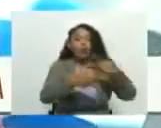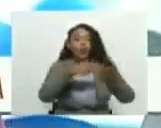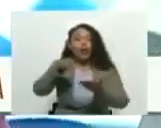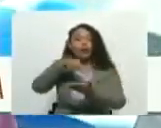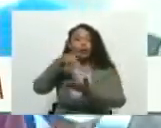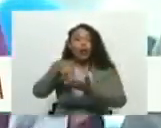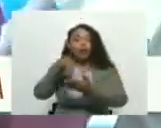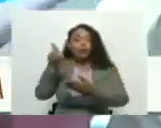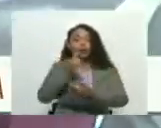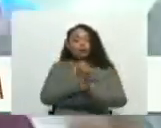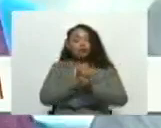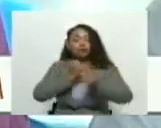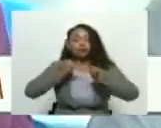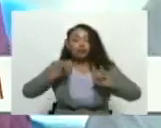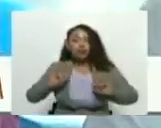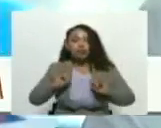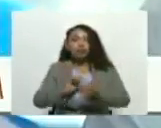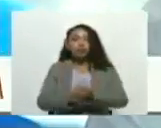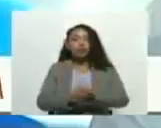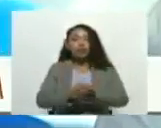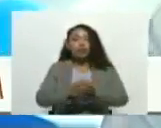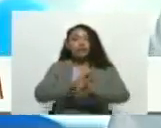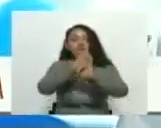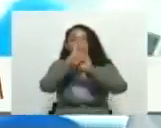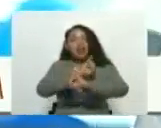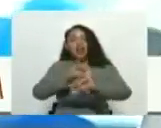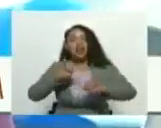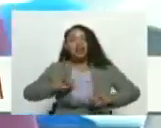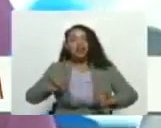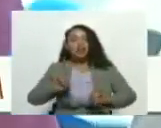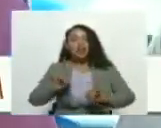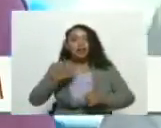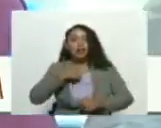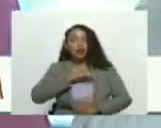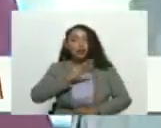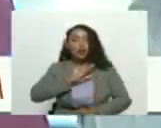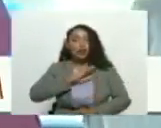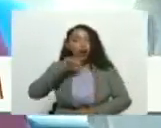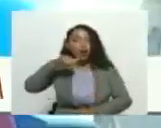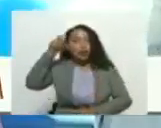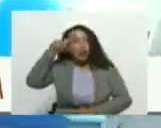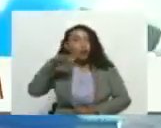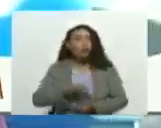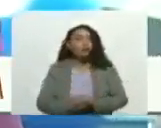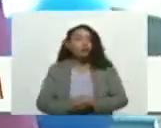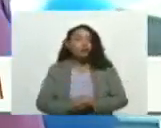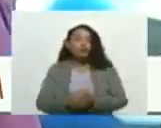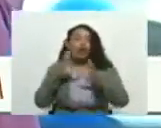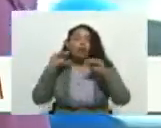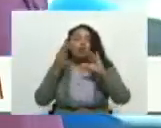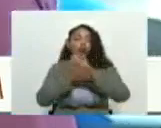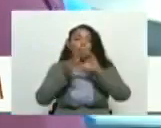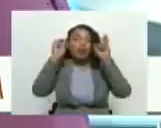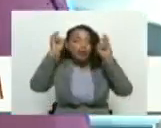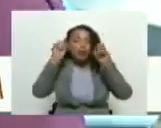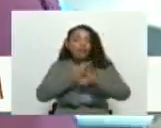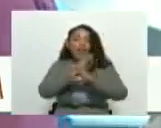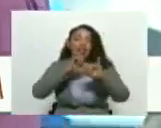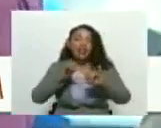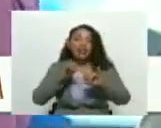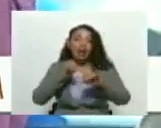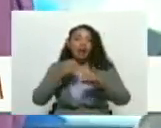por su independencia, por su felicidad, para la felicidad de nuestro pueblo. Bueno, hablando de felicidad, vamos entonces a proceder a entregar